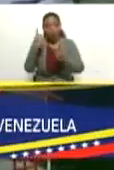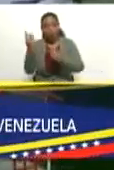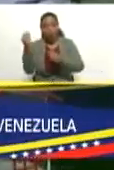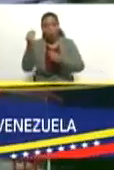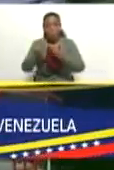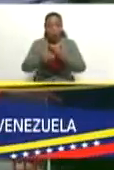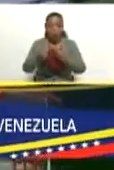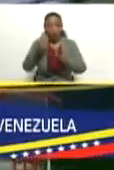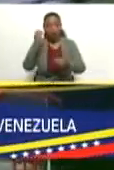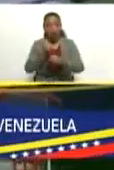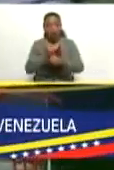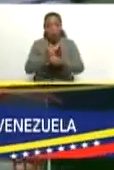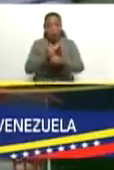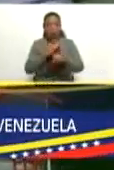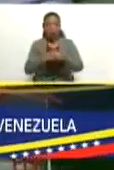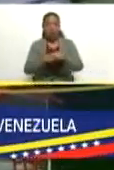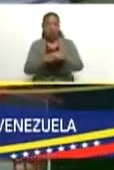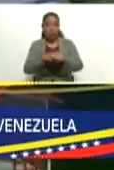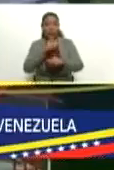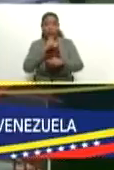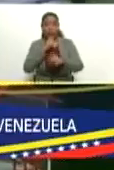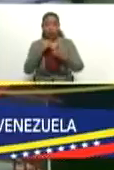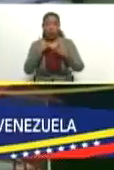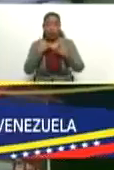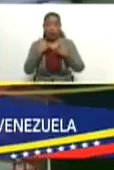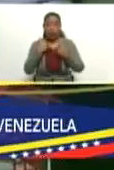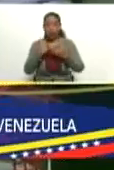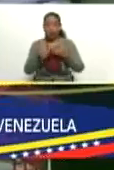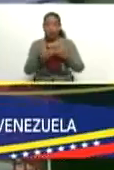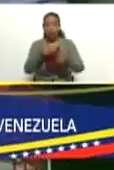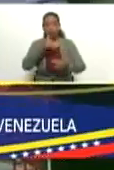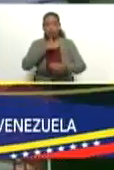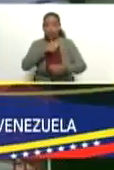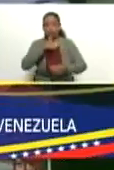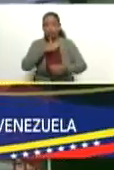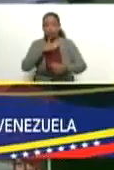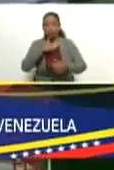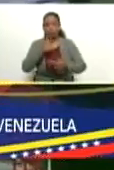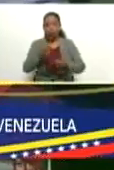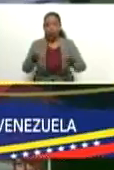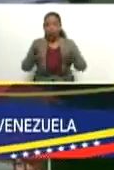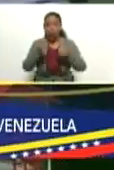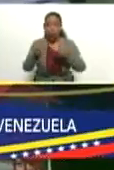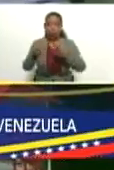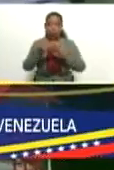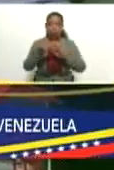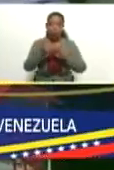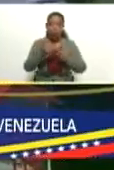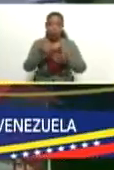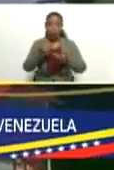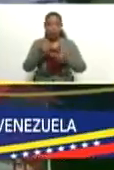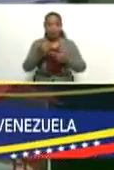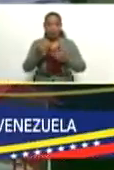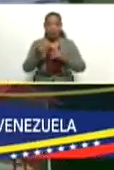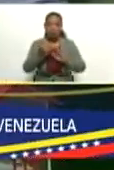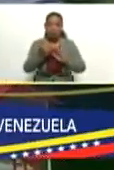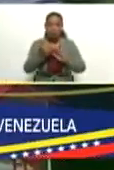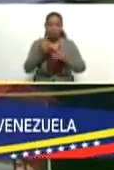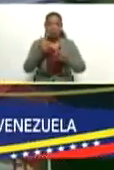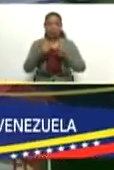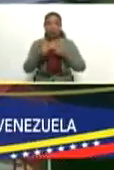pasando tiempos difíciles, pasando tormentas, pasando bloqueos, sanciones, pasando ataques,